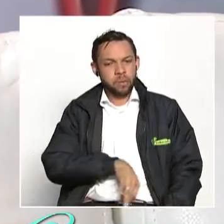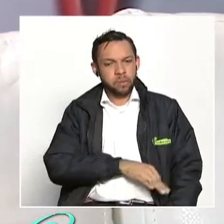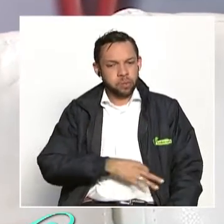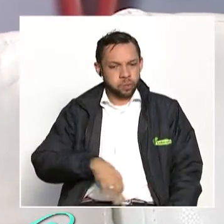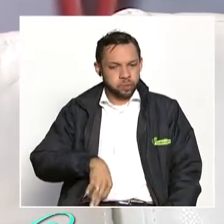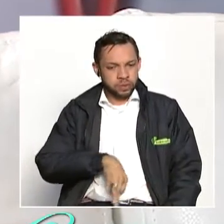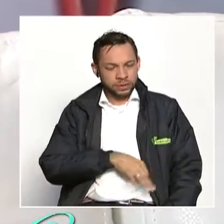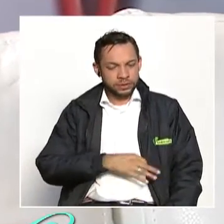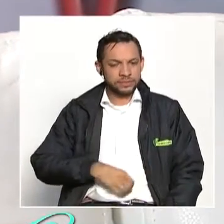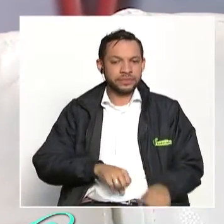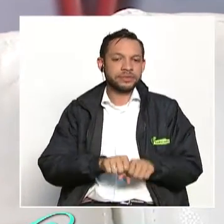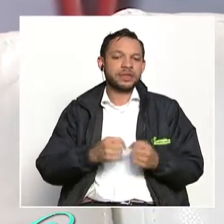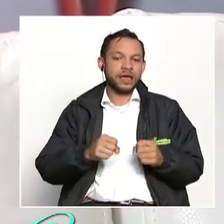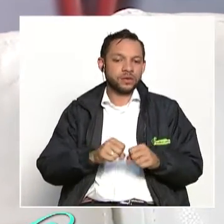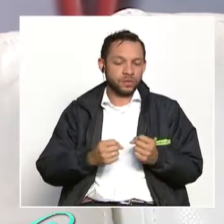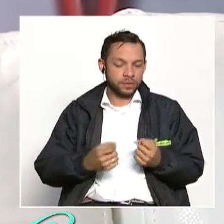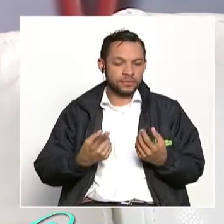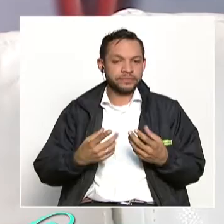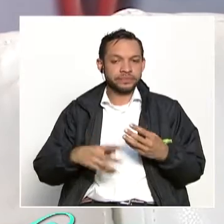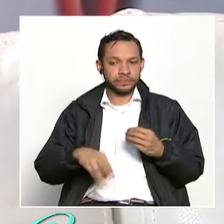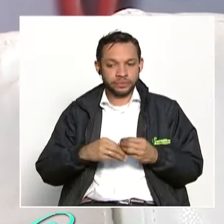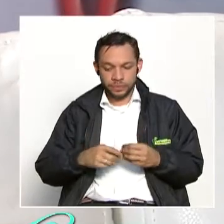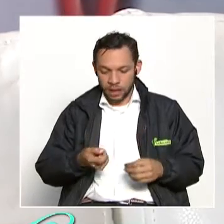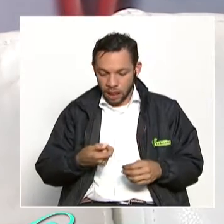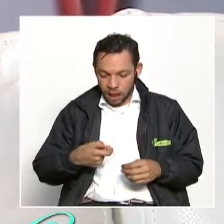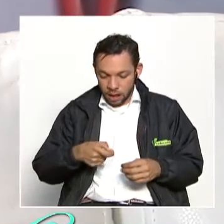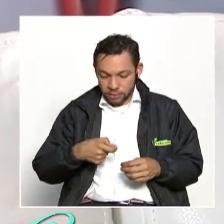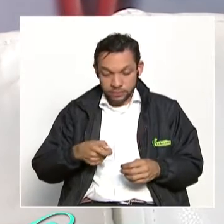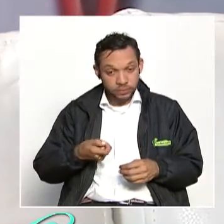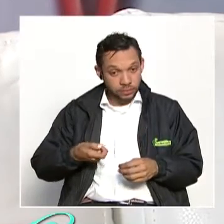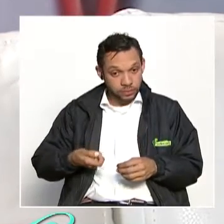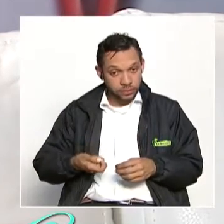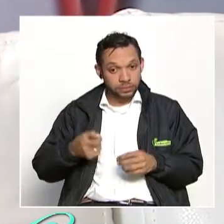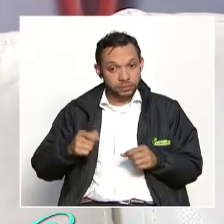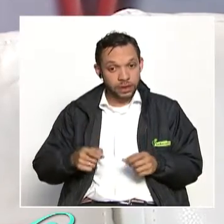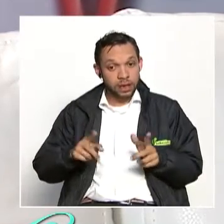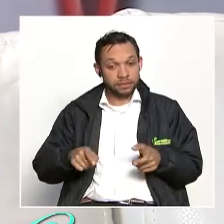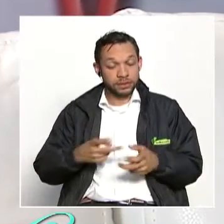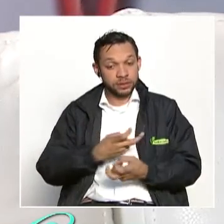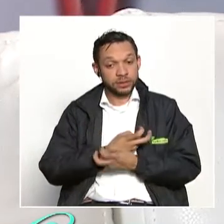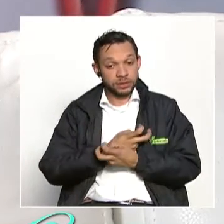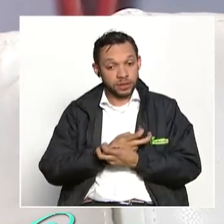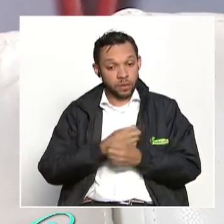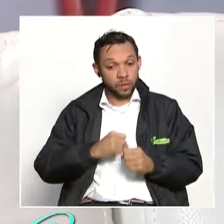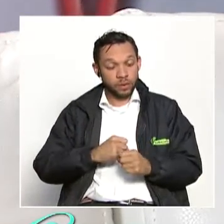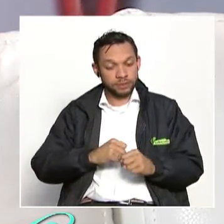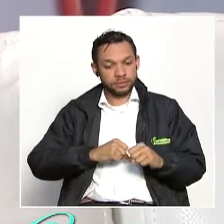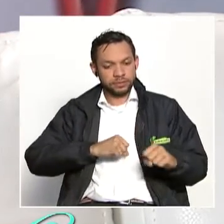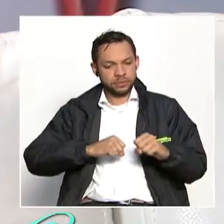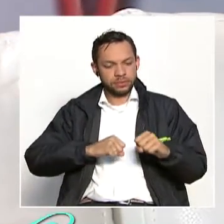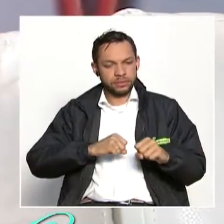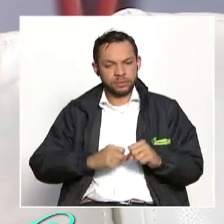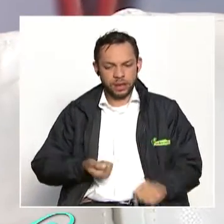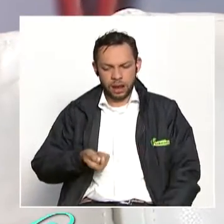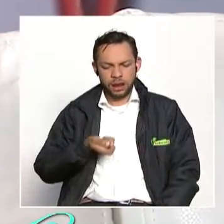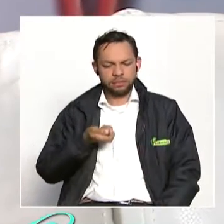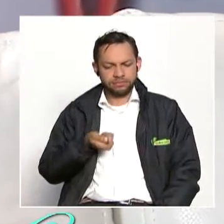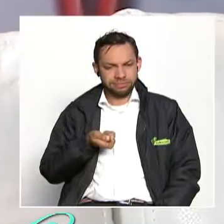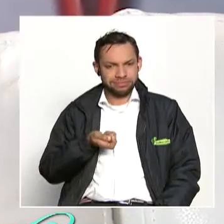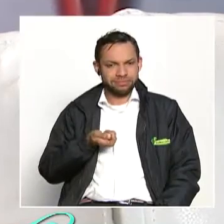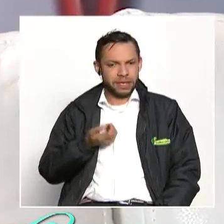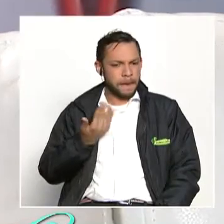sangrado intestinal, ¿cierto? Pero esas bacterias también tienen que ver con la absorción de hierro. Claro, es que las bacterias